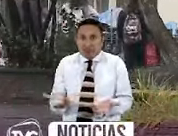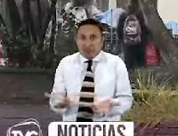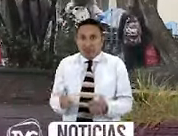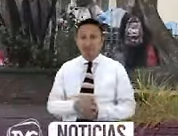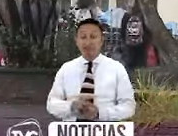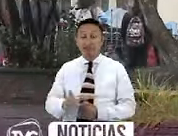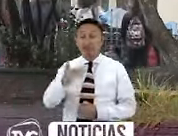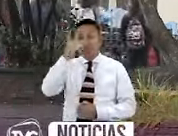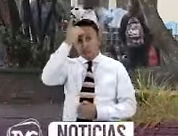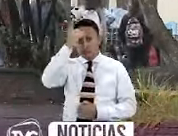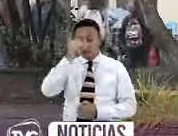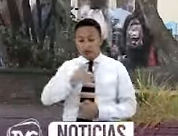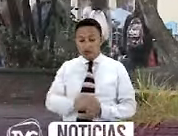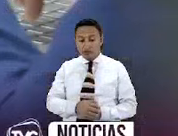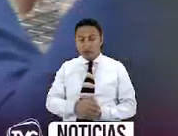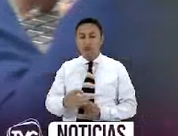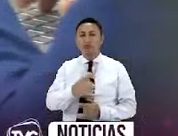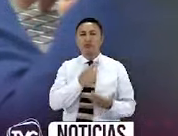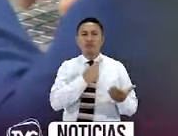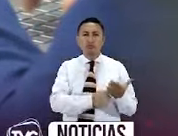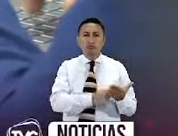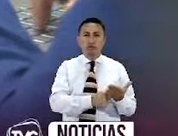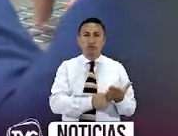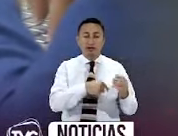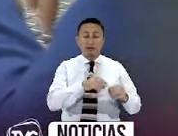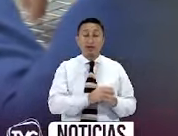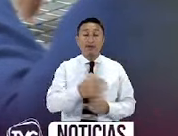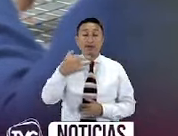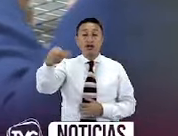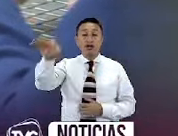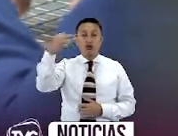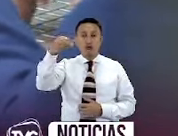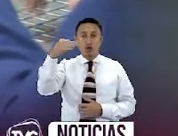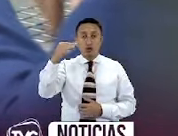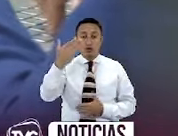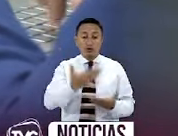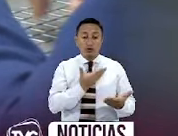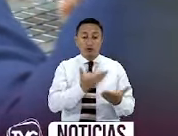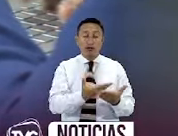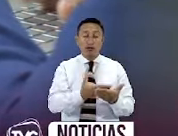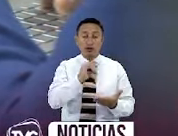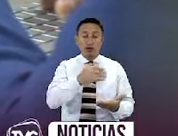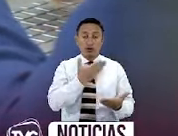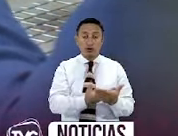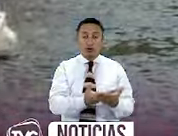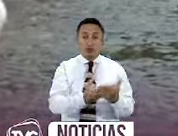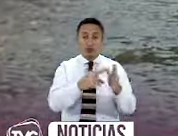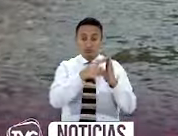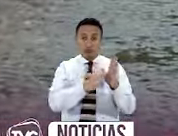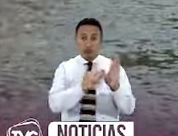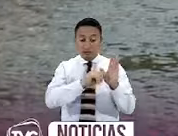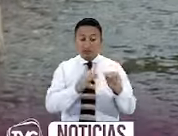señala que, de acuerdo al análisis, la documentación presentada para justificar el cumplimiento del requisito referente